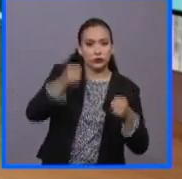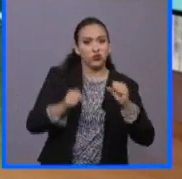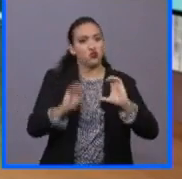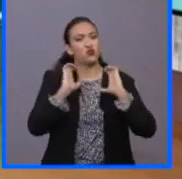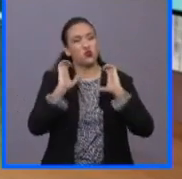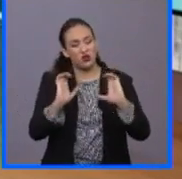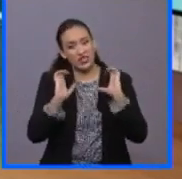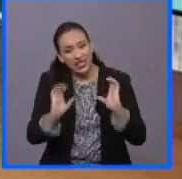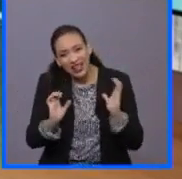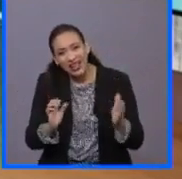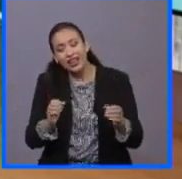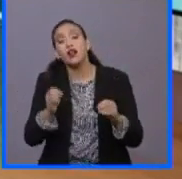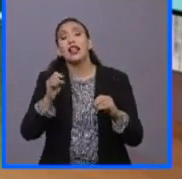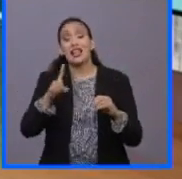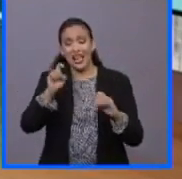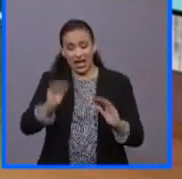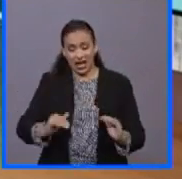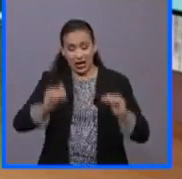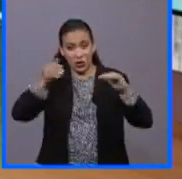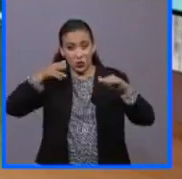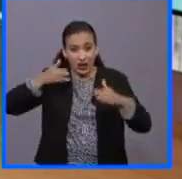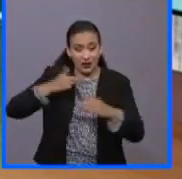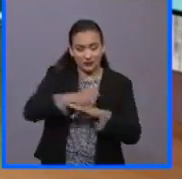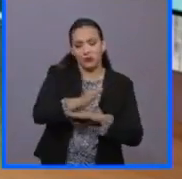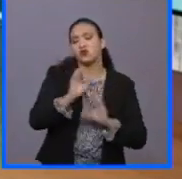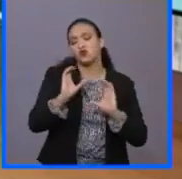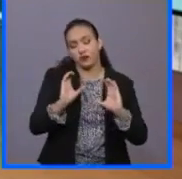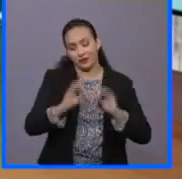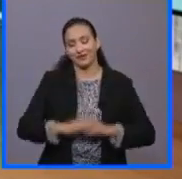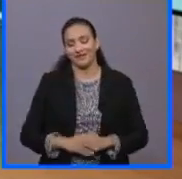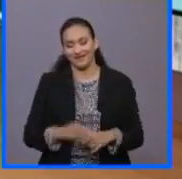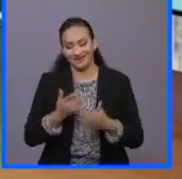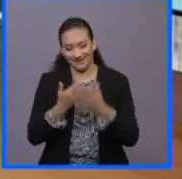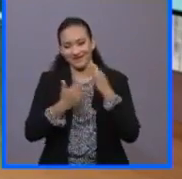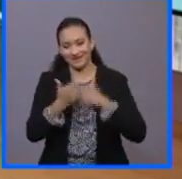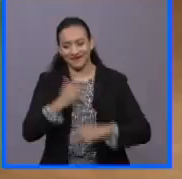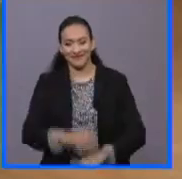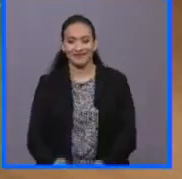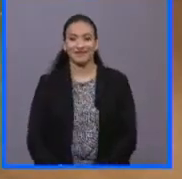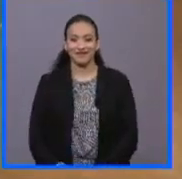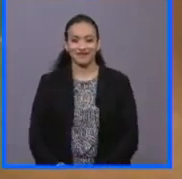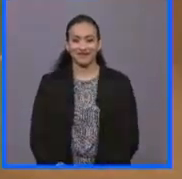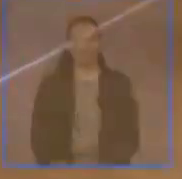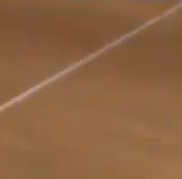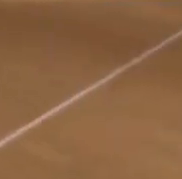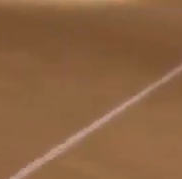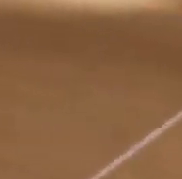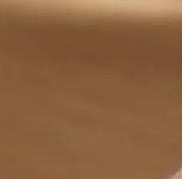precaución y evite cruzar encharcamientos. Hacemos una pausa y continuamos.